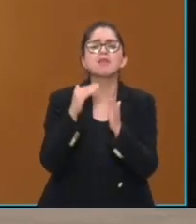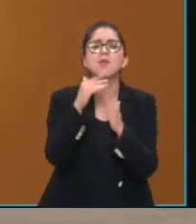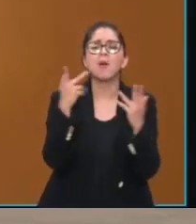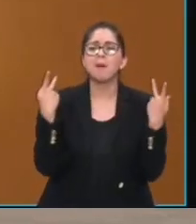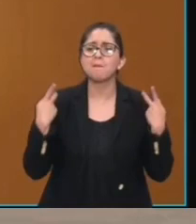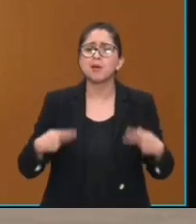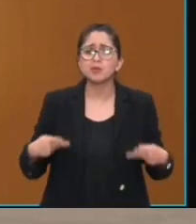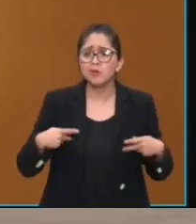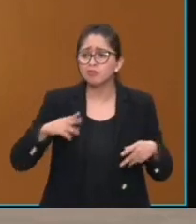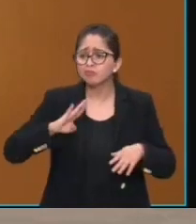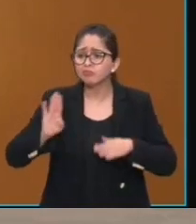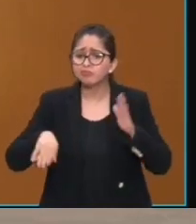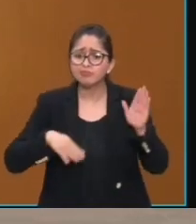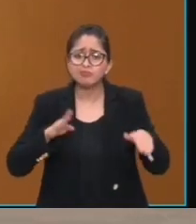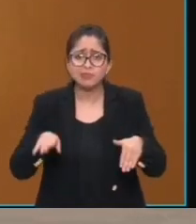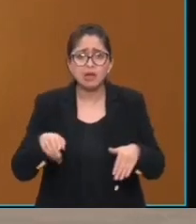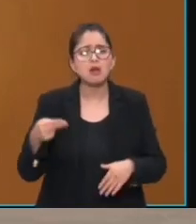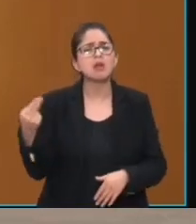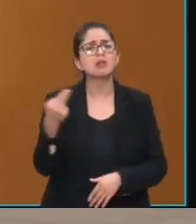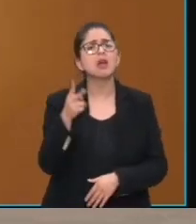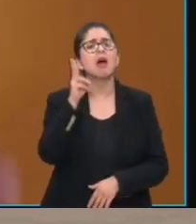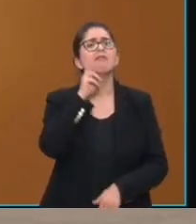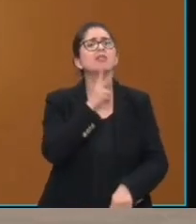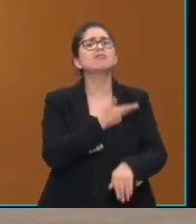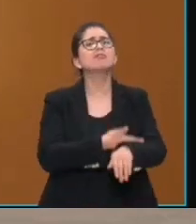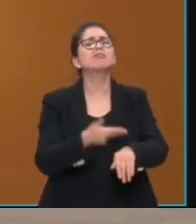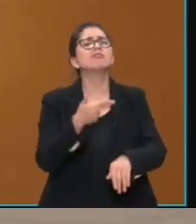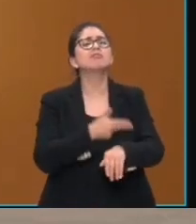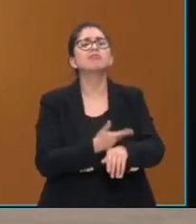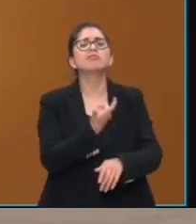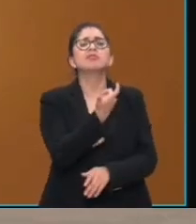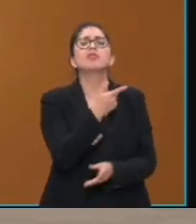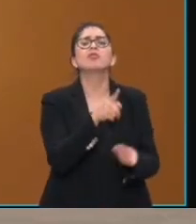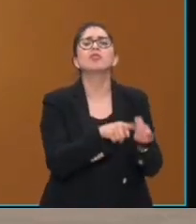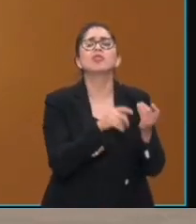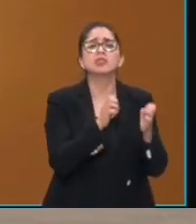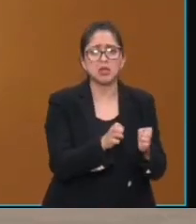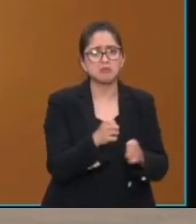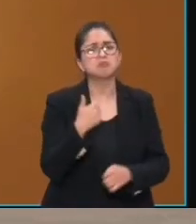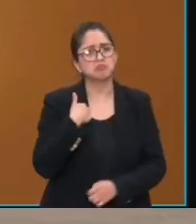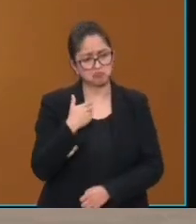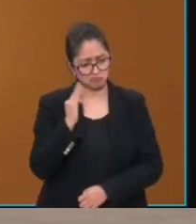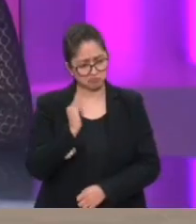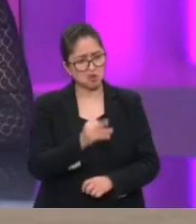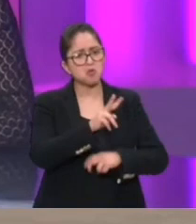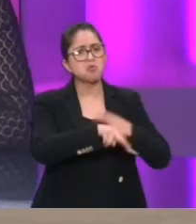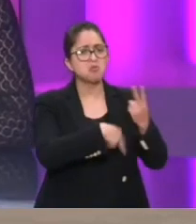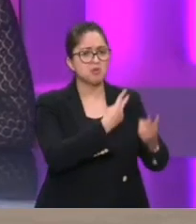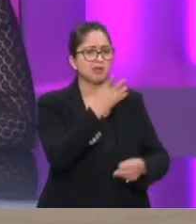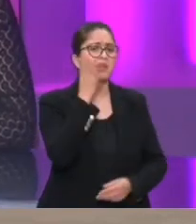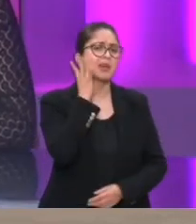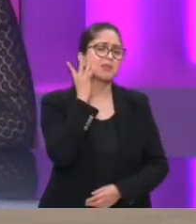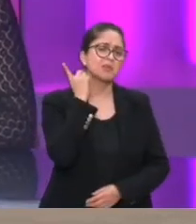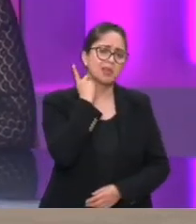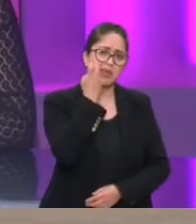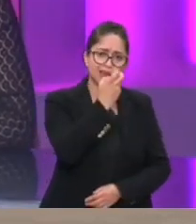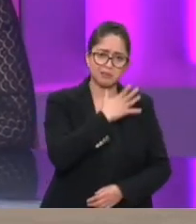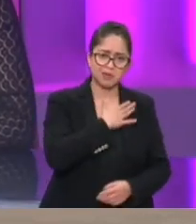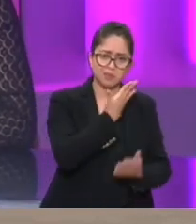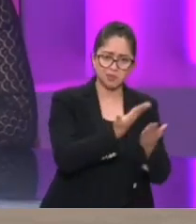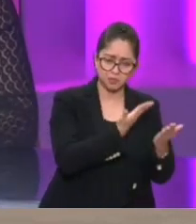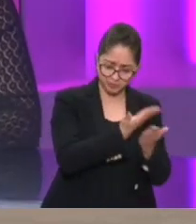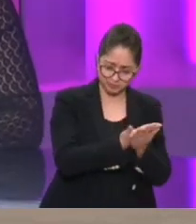murieron, un ejercicio de rendición de cuentas. Para eso vamos también al Congreso de la Unión. Gracias, Salomón. Vamos para su tercera y